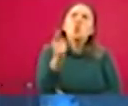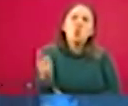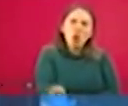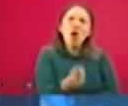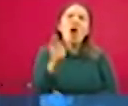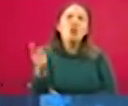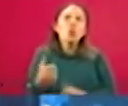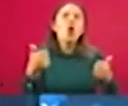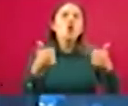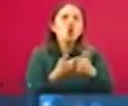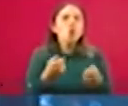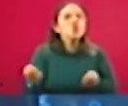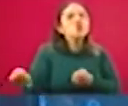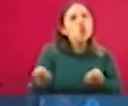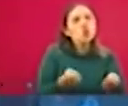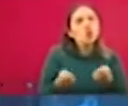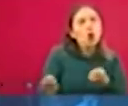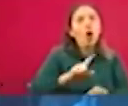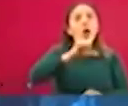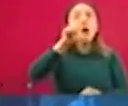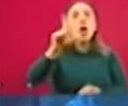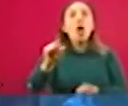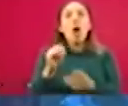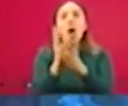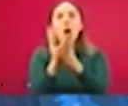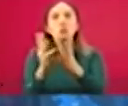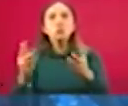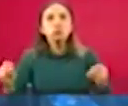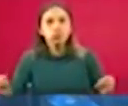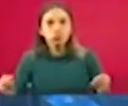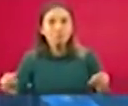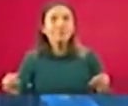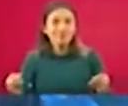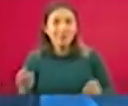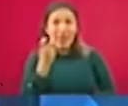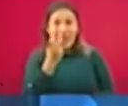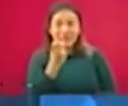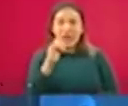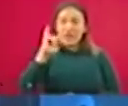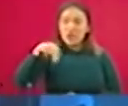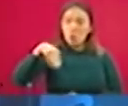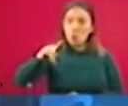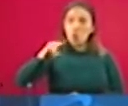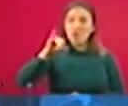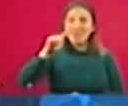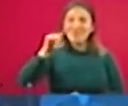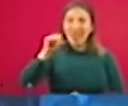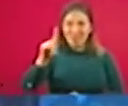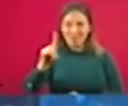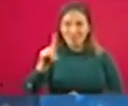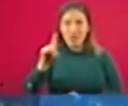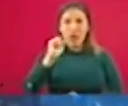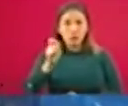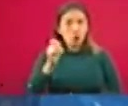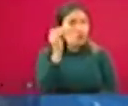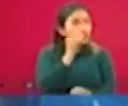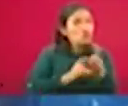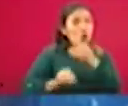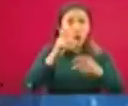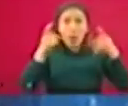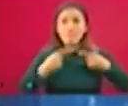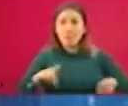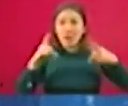por el Comité Nacional de Vigilancia Epidemiológica. Eso es un proceso que llevará su tiempo. Es un proceso que no urge tener en el sentido